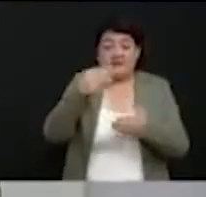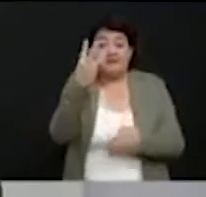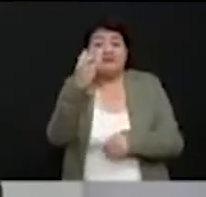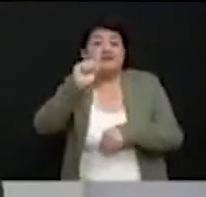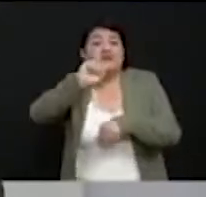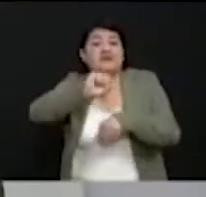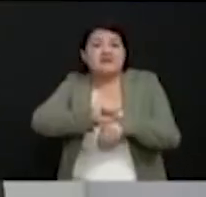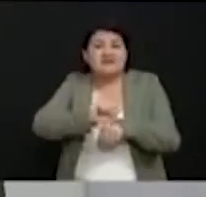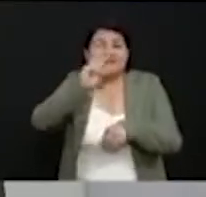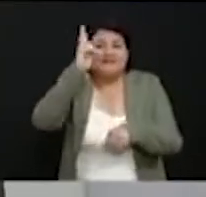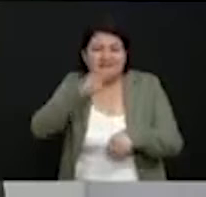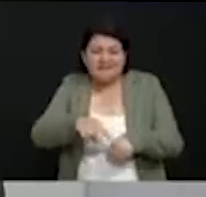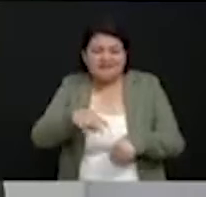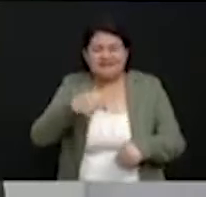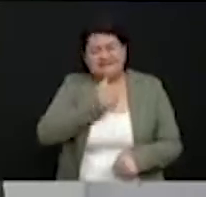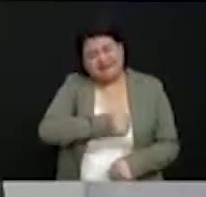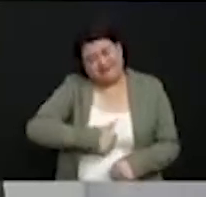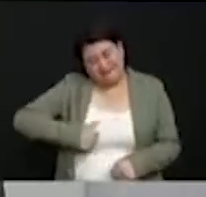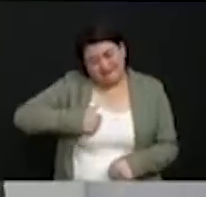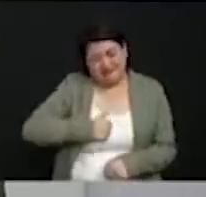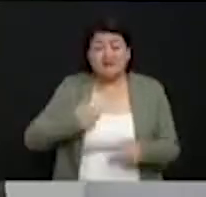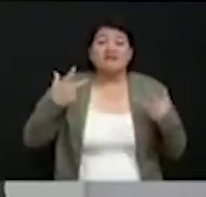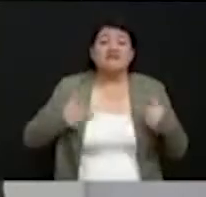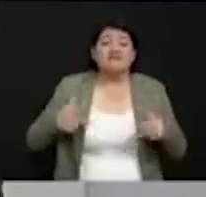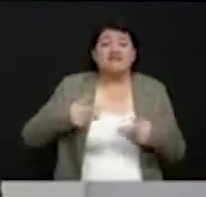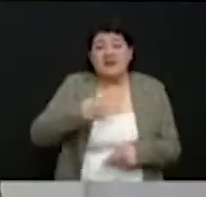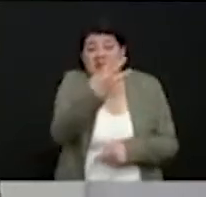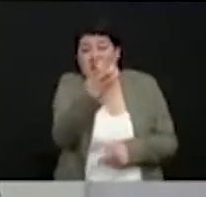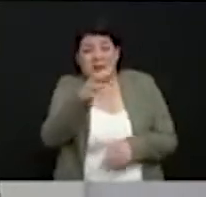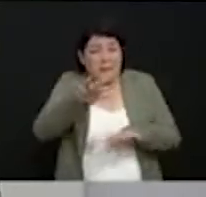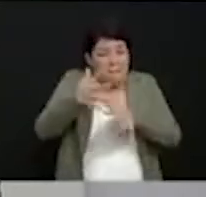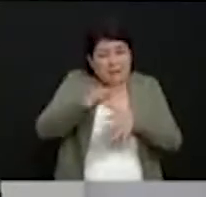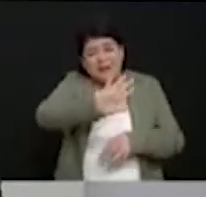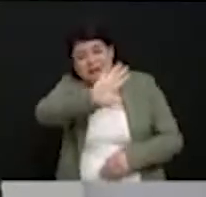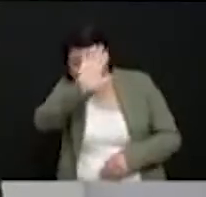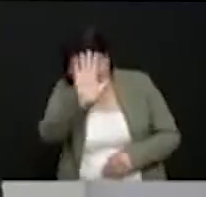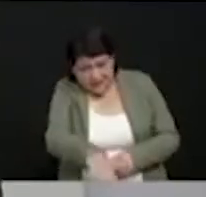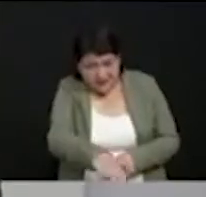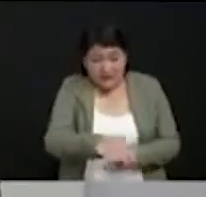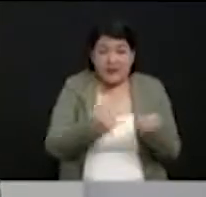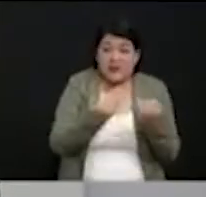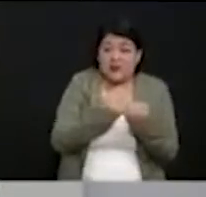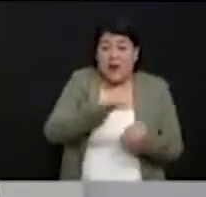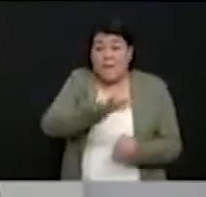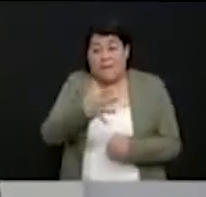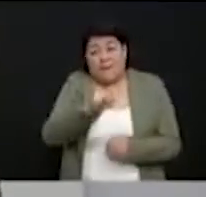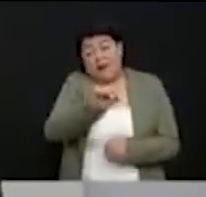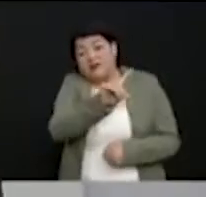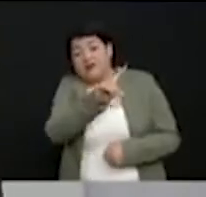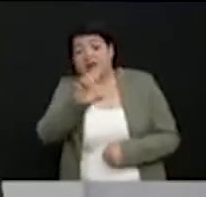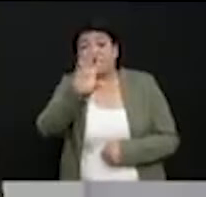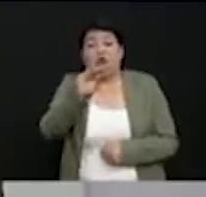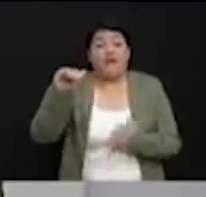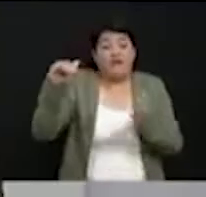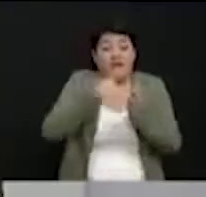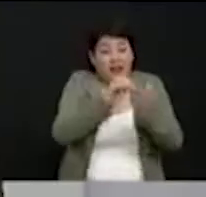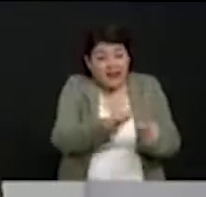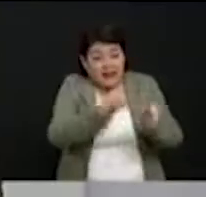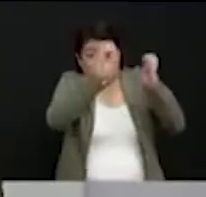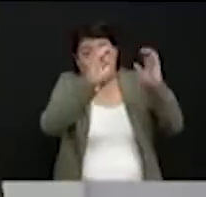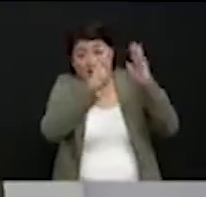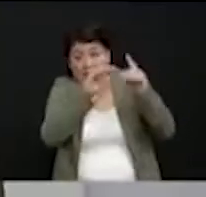semanas lamentablemente más de 400 personas perdieron la vida y cerca de 190.000 inmuebles